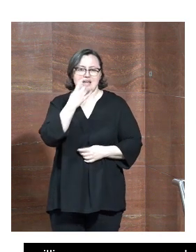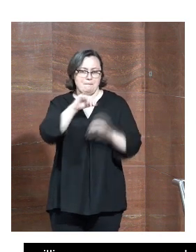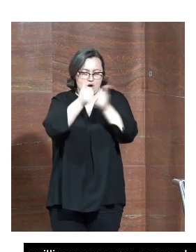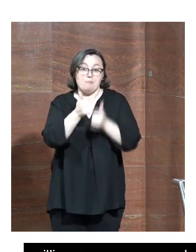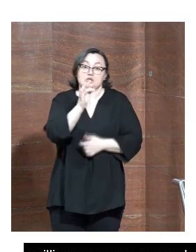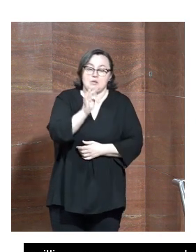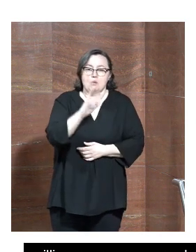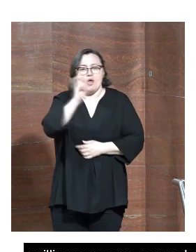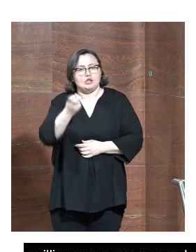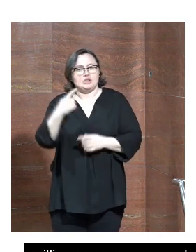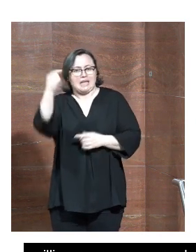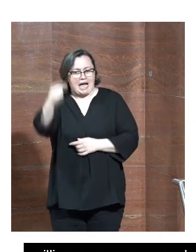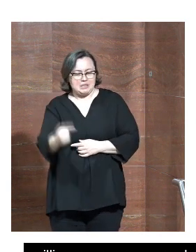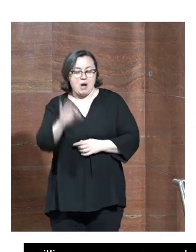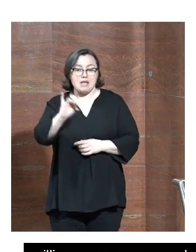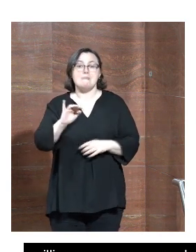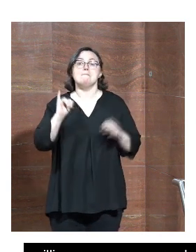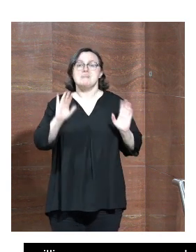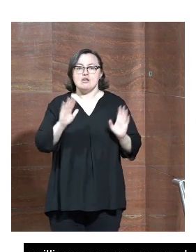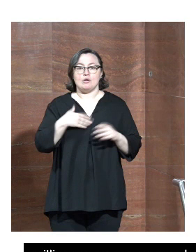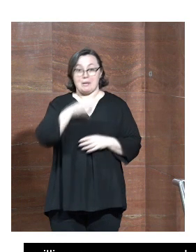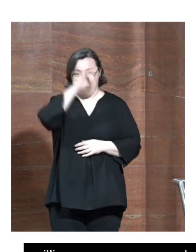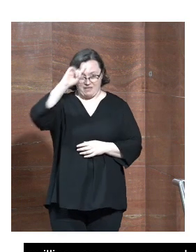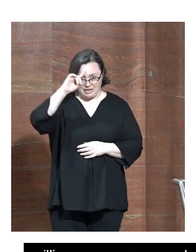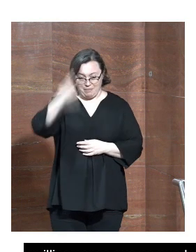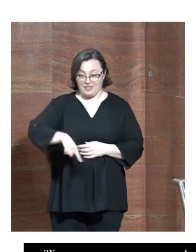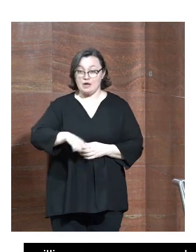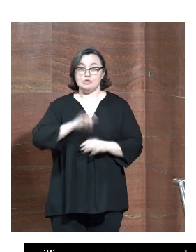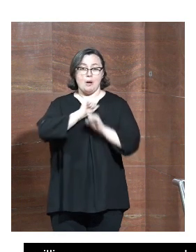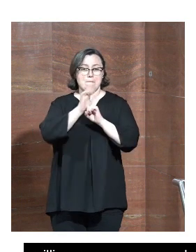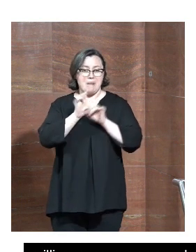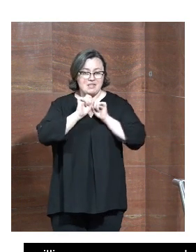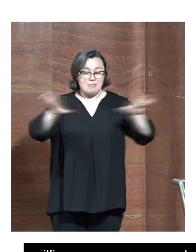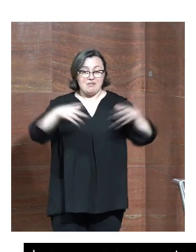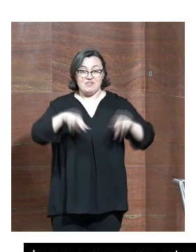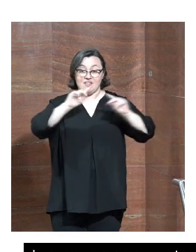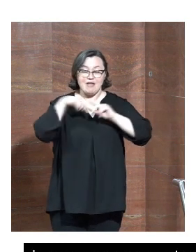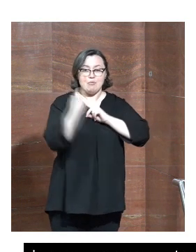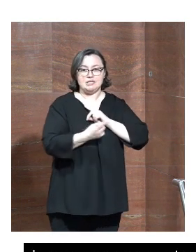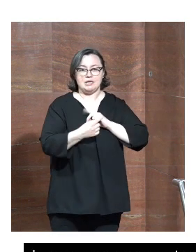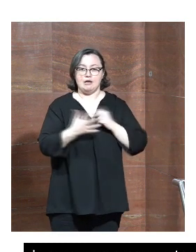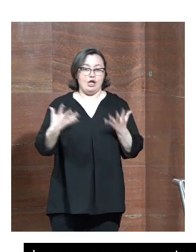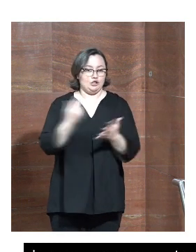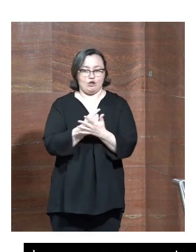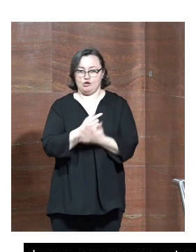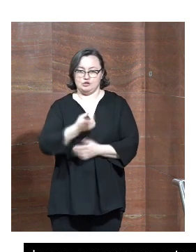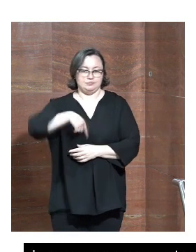ejemplos positivos, puede haber muchos negativos. Bueno, pues en Madrid ya sabéis que después de la pandemia, en donde se ha visto que todos hemos